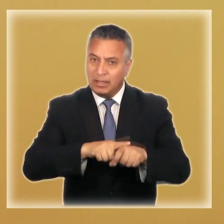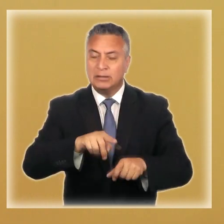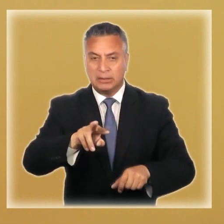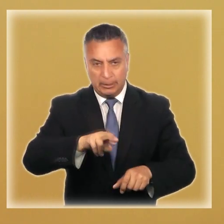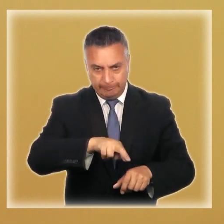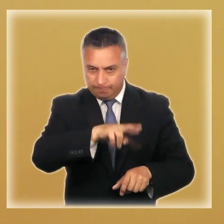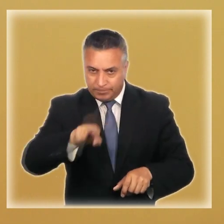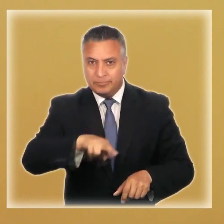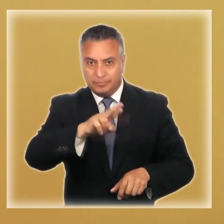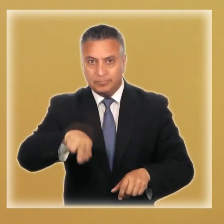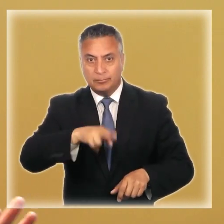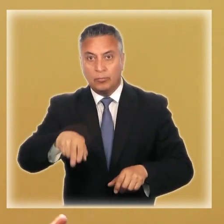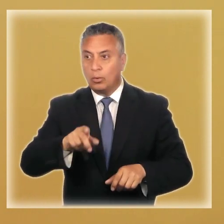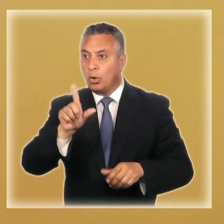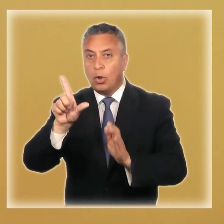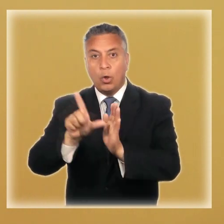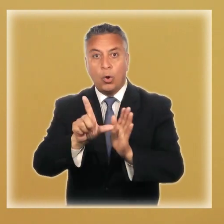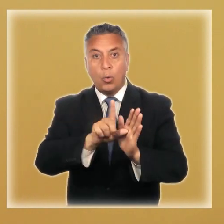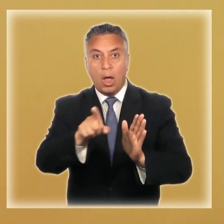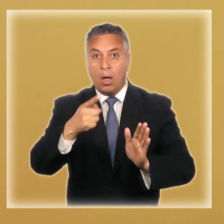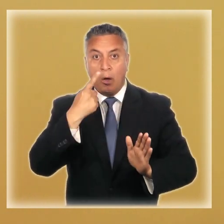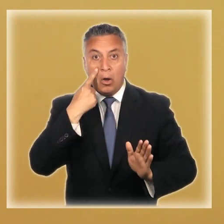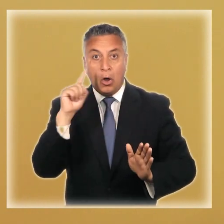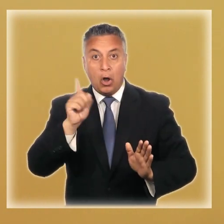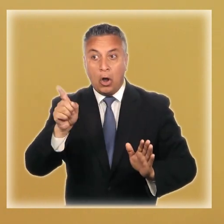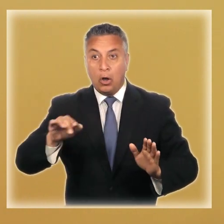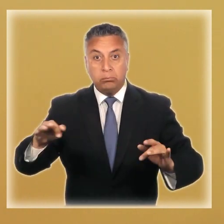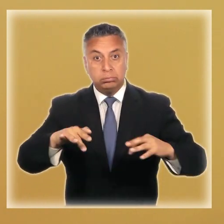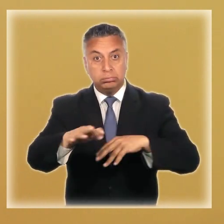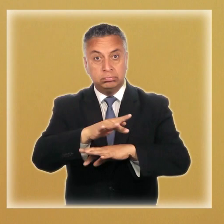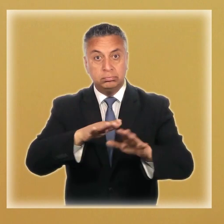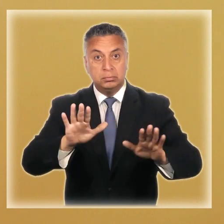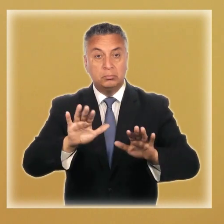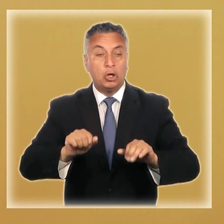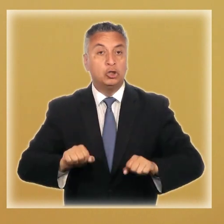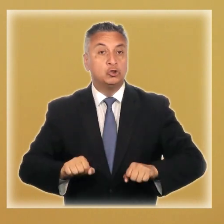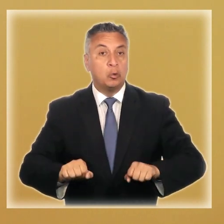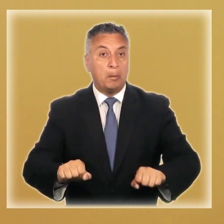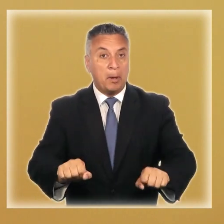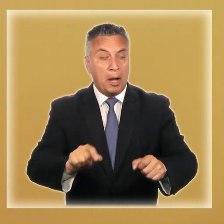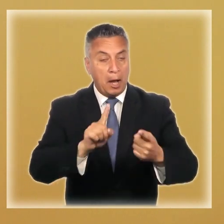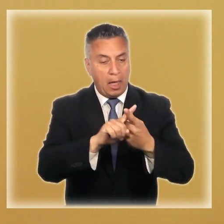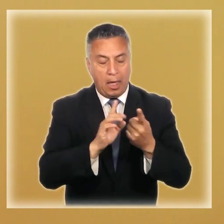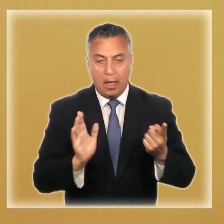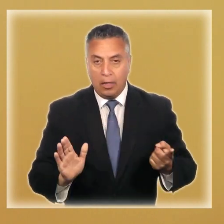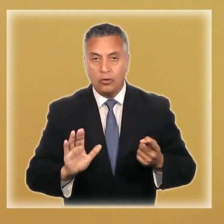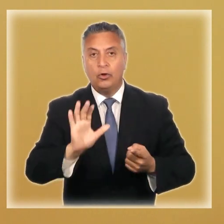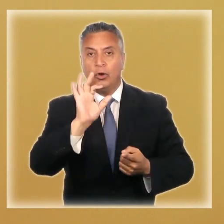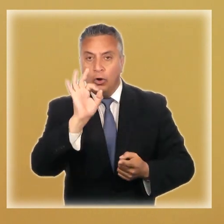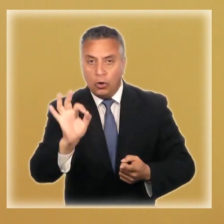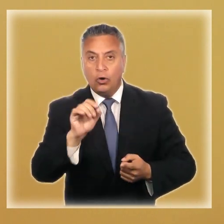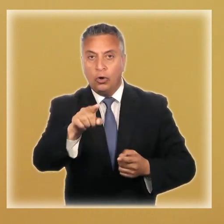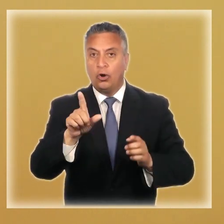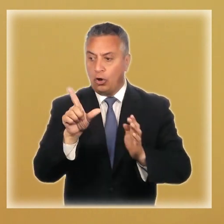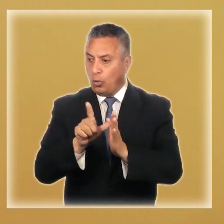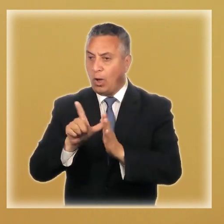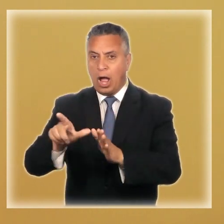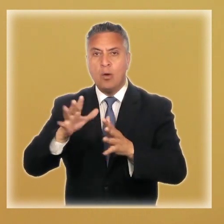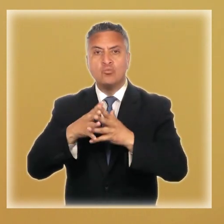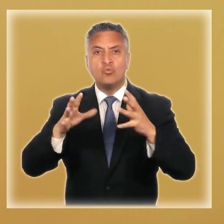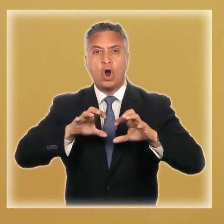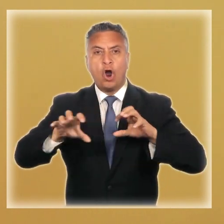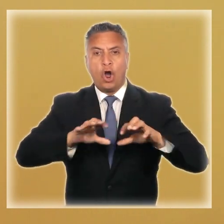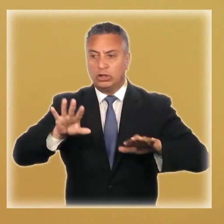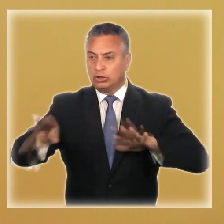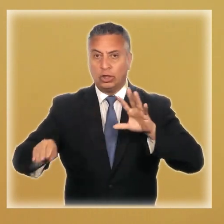todo después que hemos estado en lugares donde desconocemos si el virus está circulando, como puede ser un supermercado, o si hemos estado en lugares donde hemos tocado